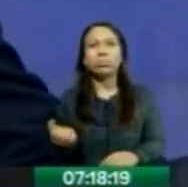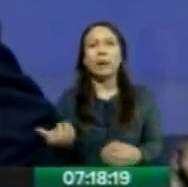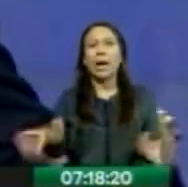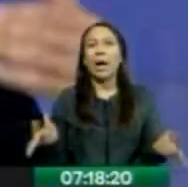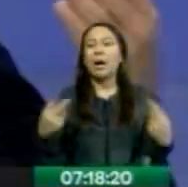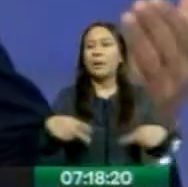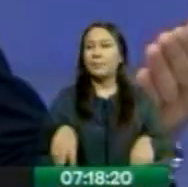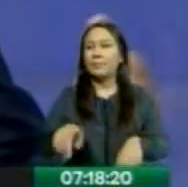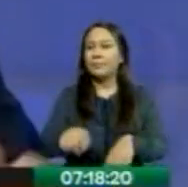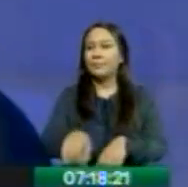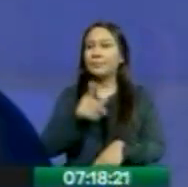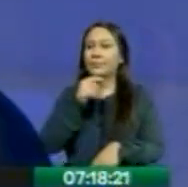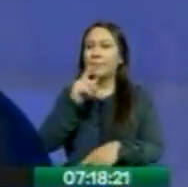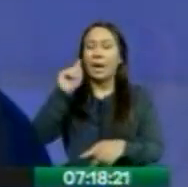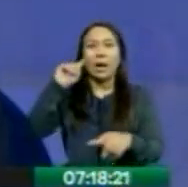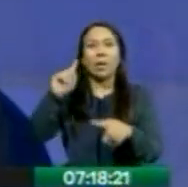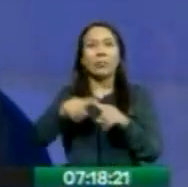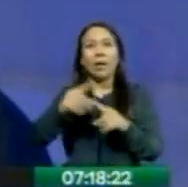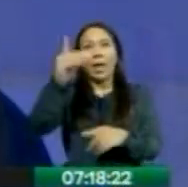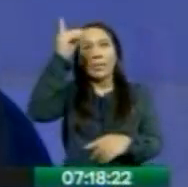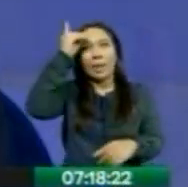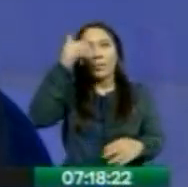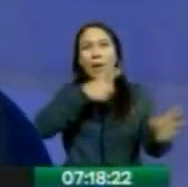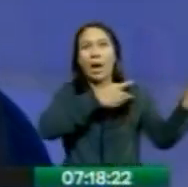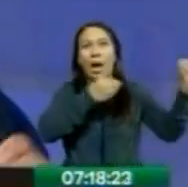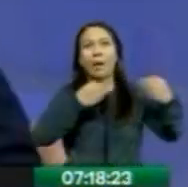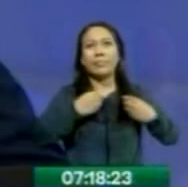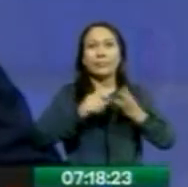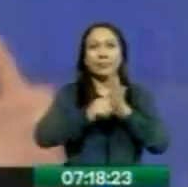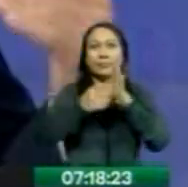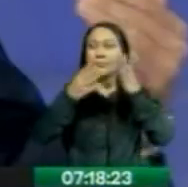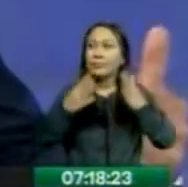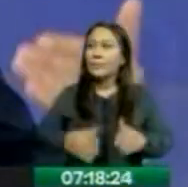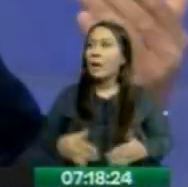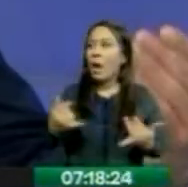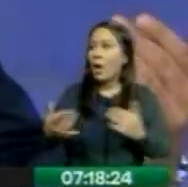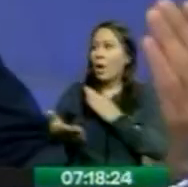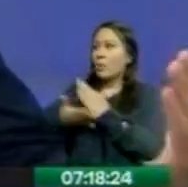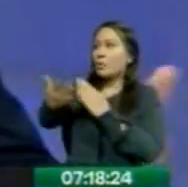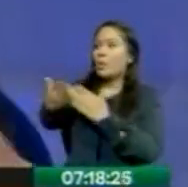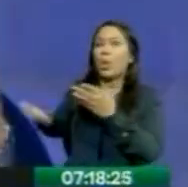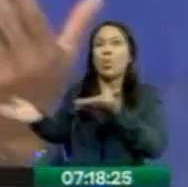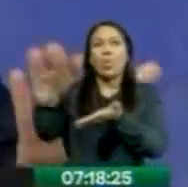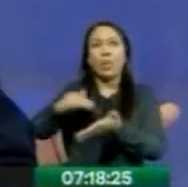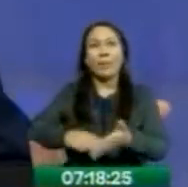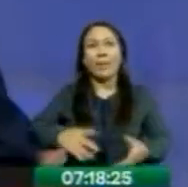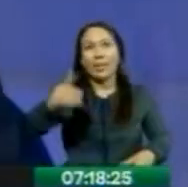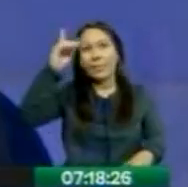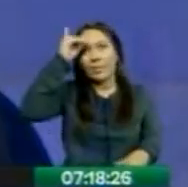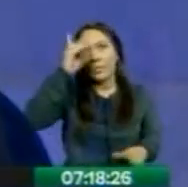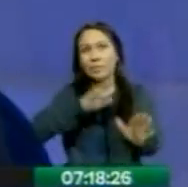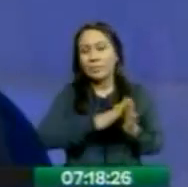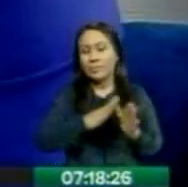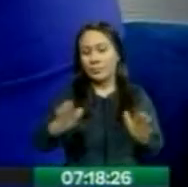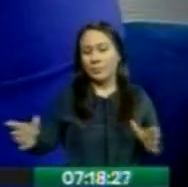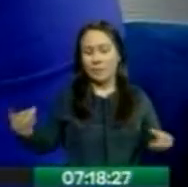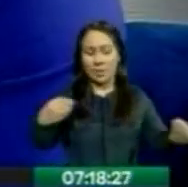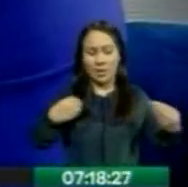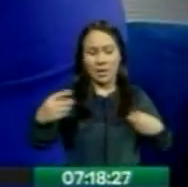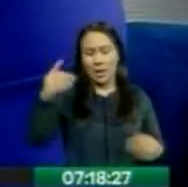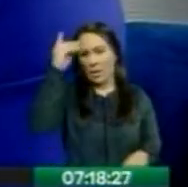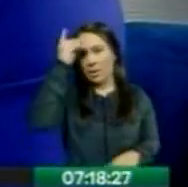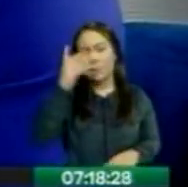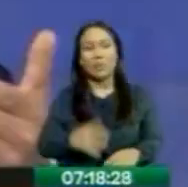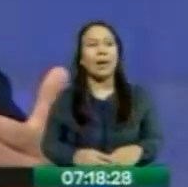que ver respecto al pronunciamiento de la Contraloría General del Estado. Se está construyendo nuevamente esa deuda conforme a lo que dispuso la Contraloría. Bien.